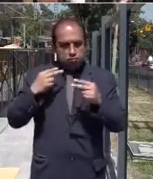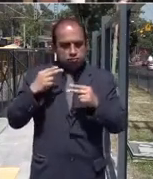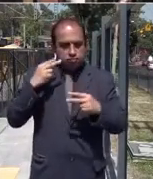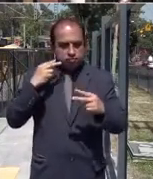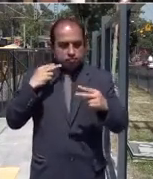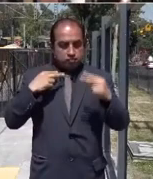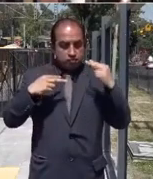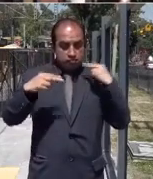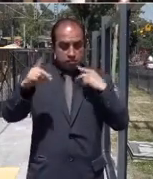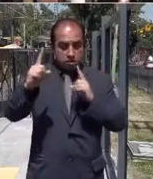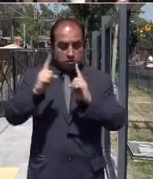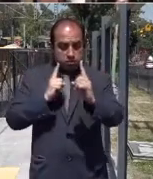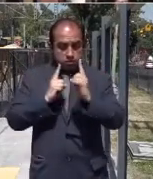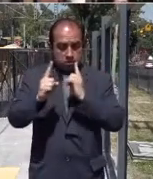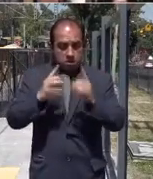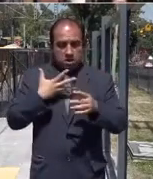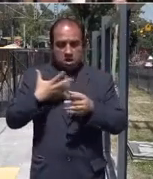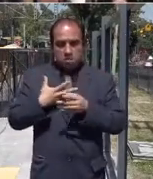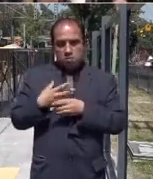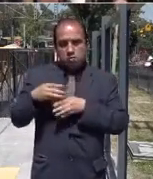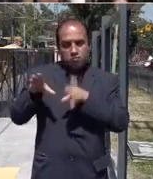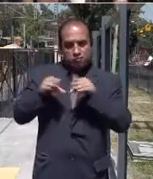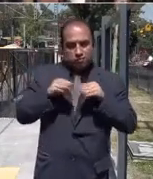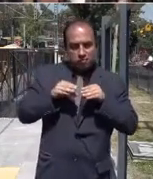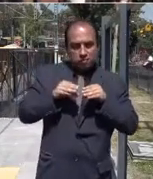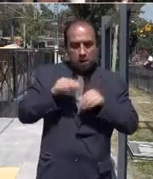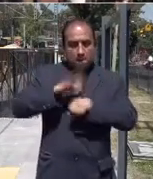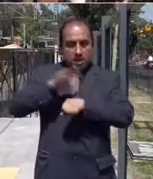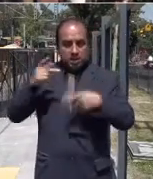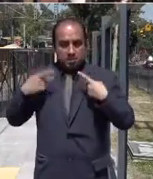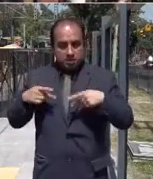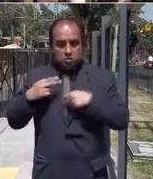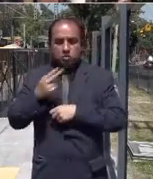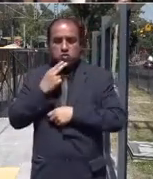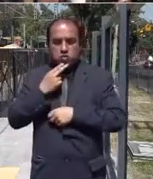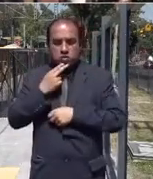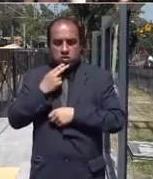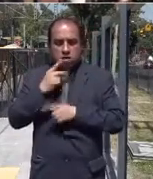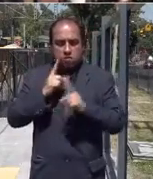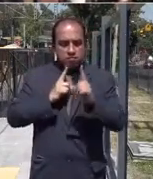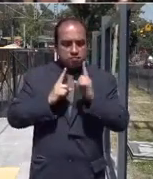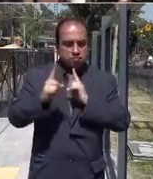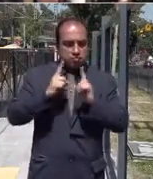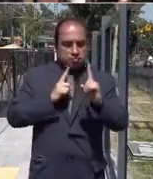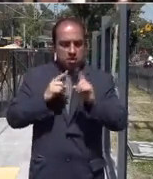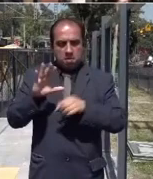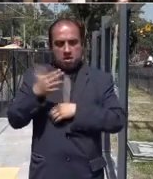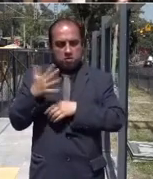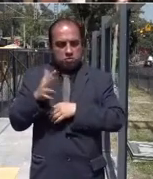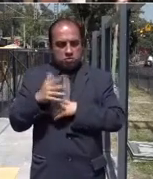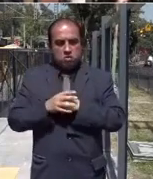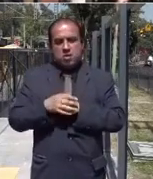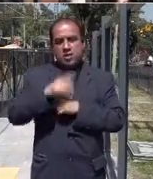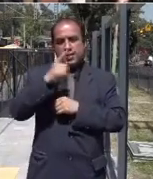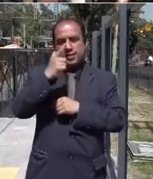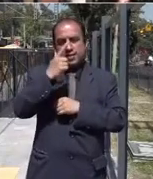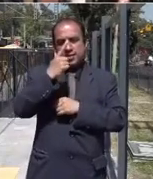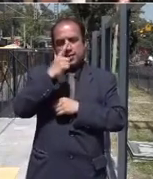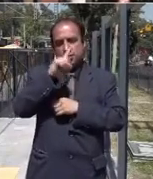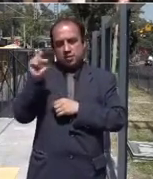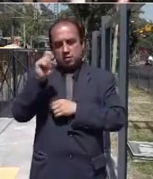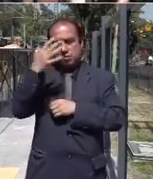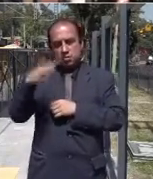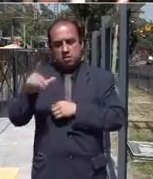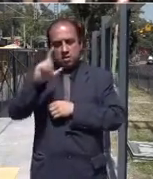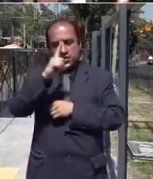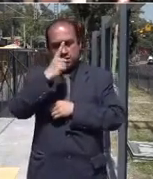atracción adicional de pasajeros y estar trasladando del orden de 110, 130 mil pasajeros a partir